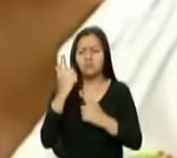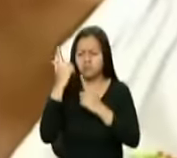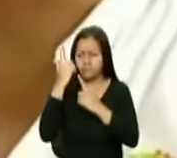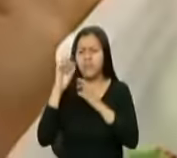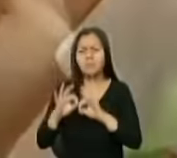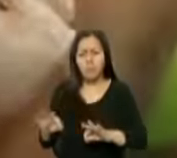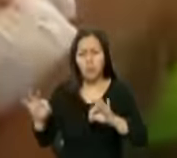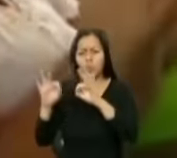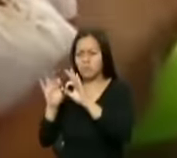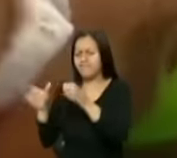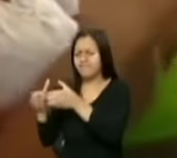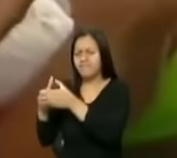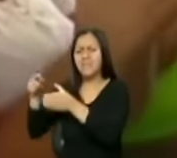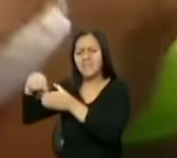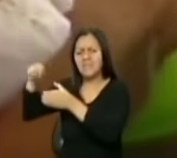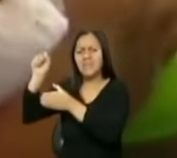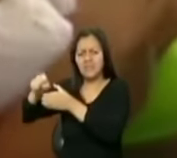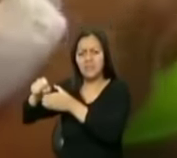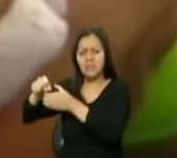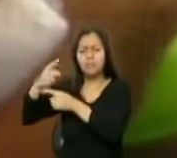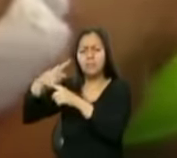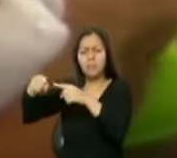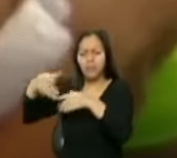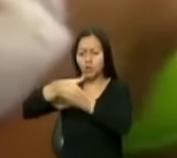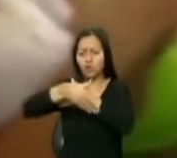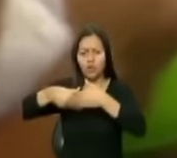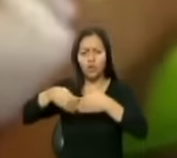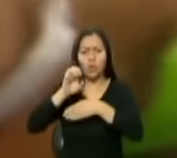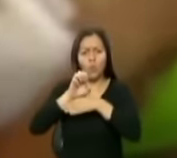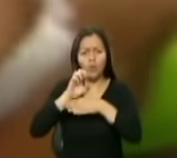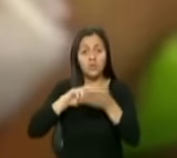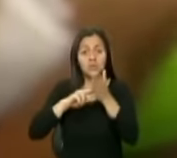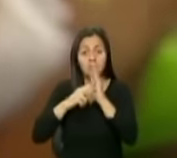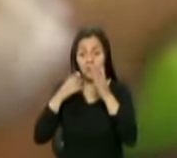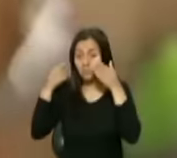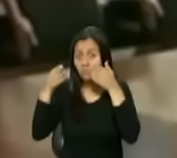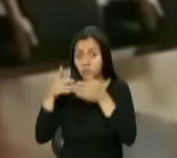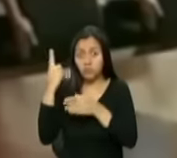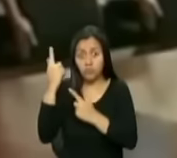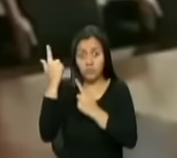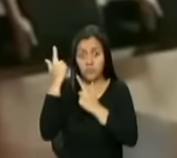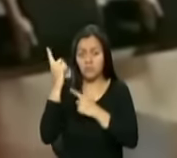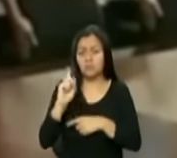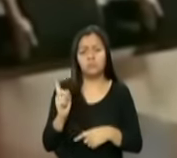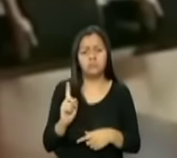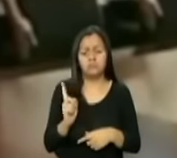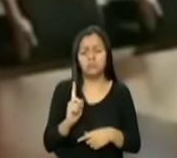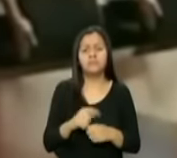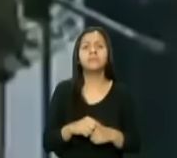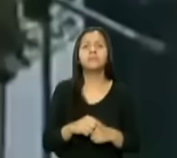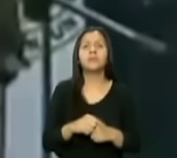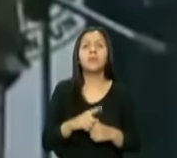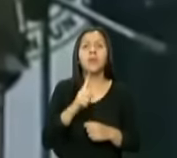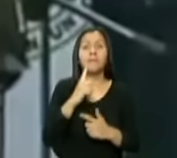Armadas. En febrero, el presidente anunció la destitución del alto mando militar, tras las declaraciones del Comando Conjunto sobre los fondos del Instituto